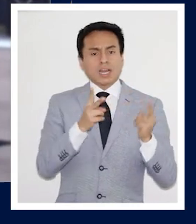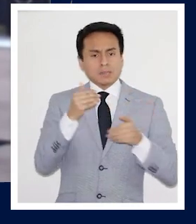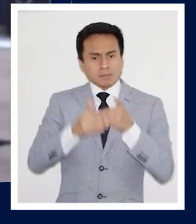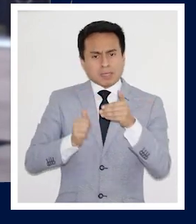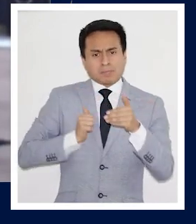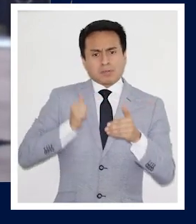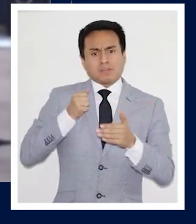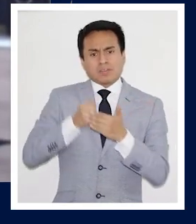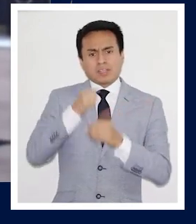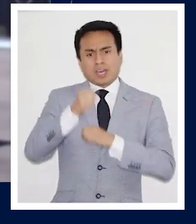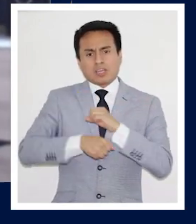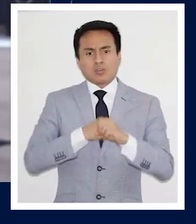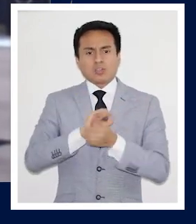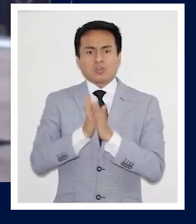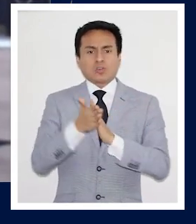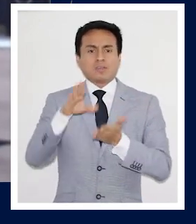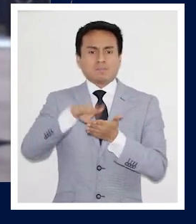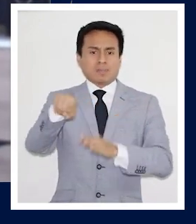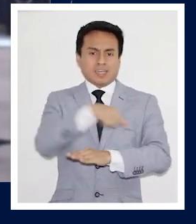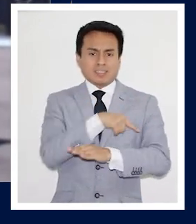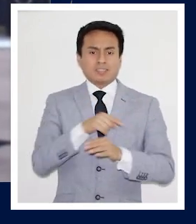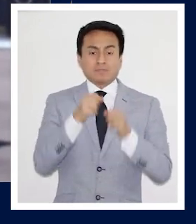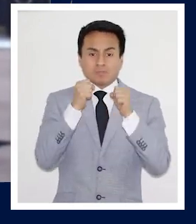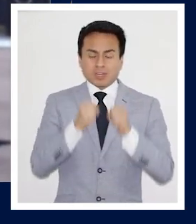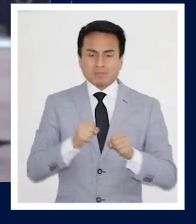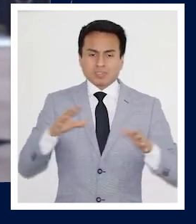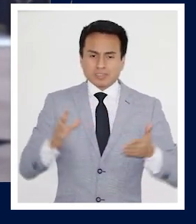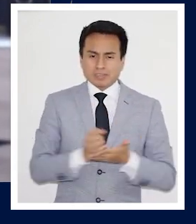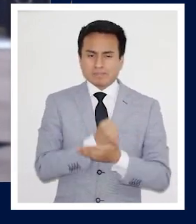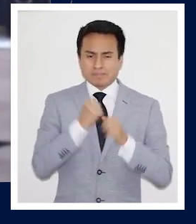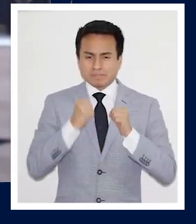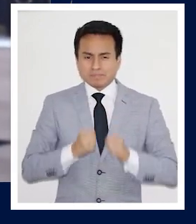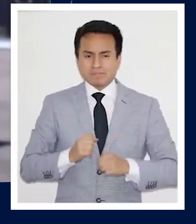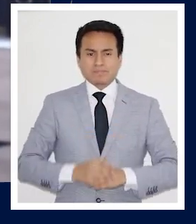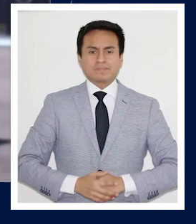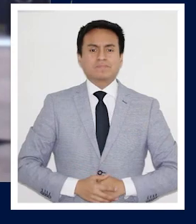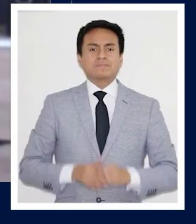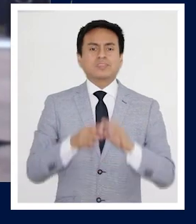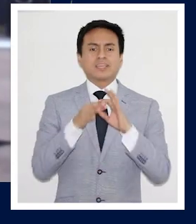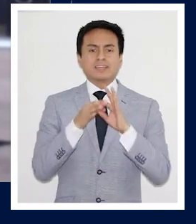el transcurso de estos años en todo el país, si así fuere posible.